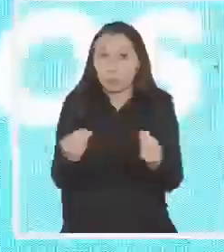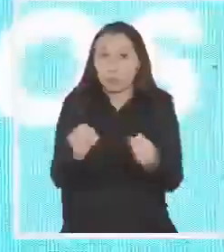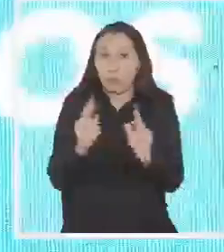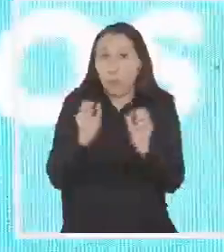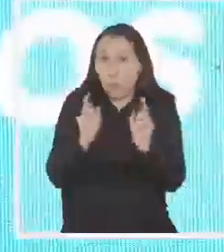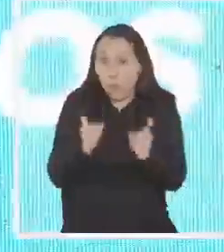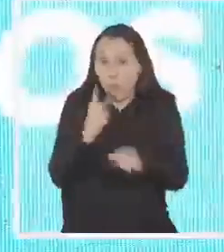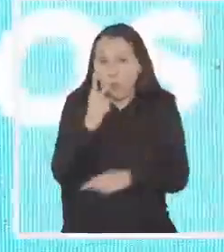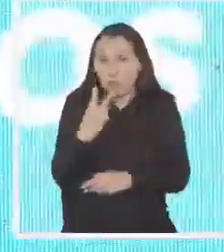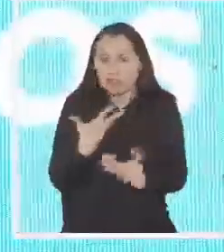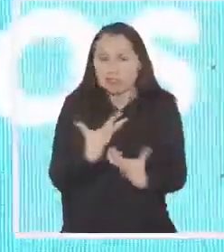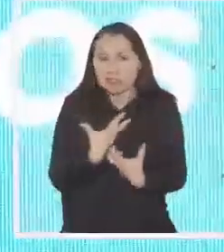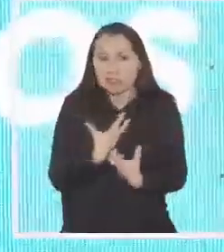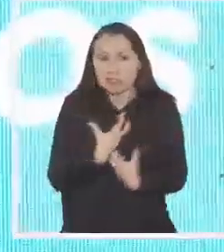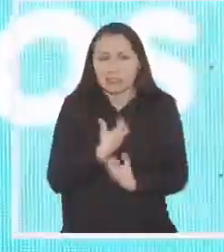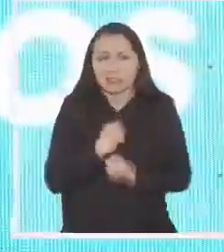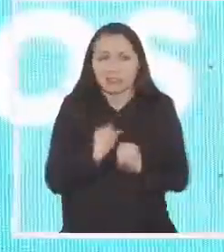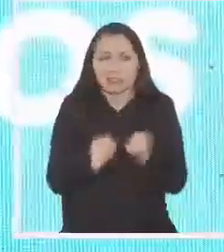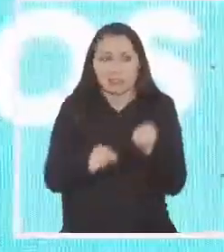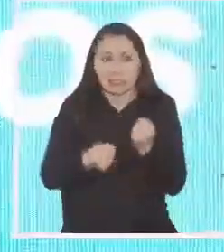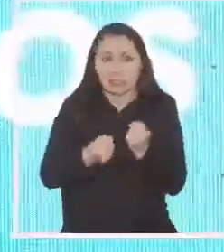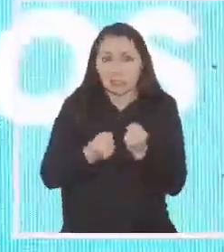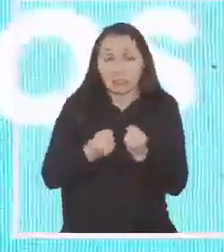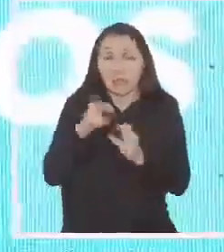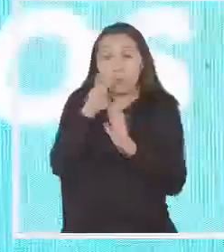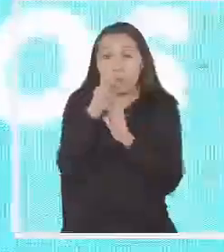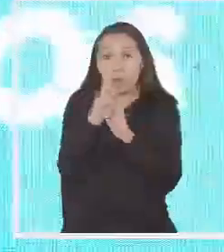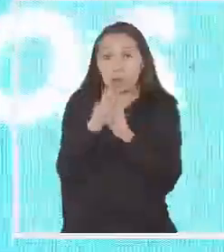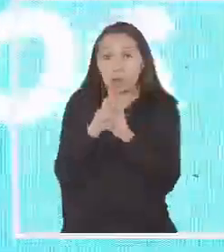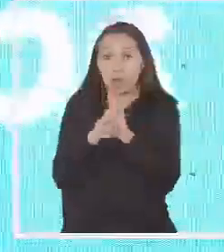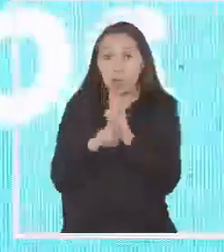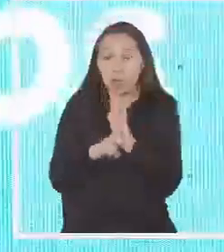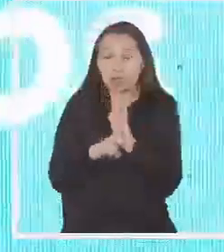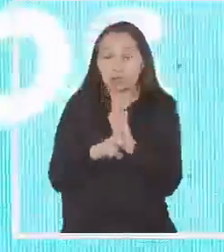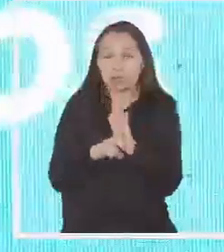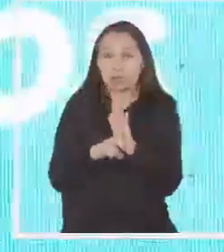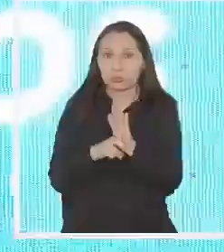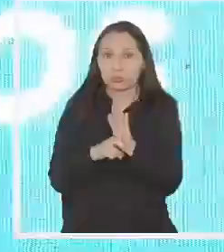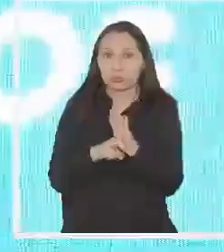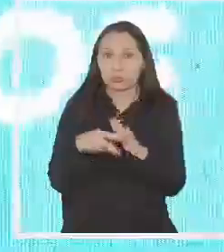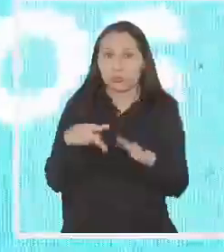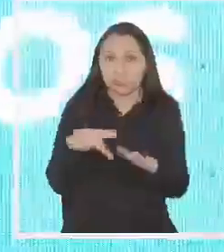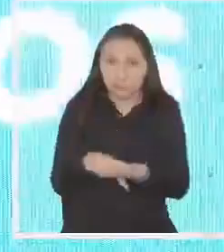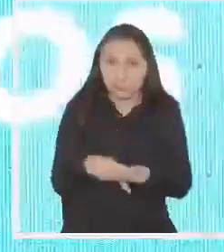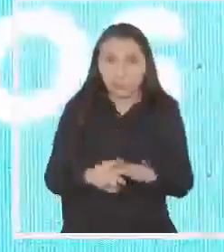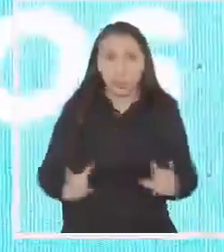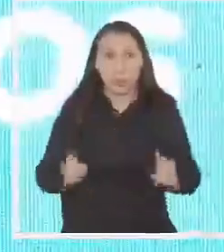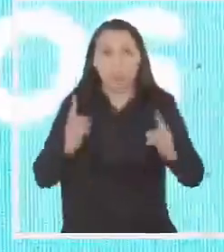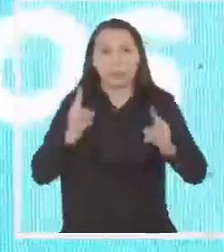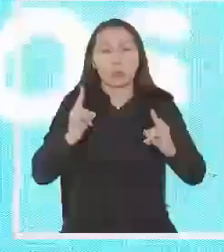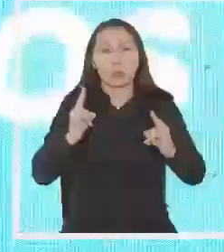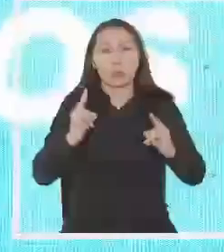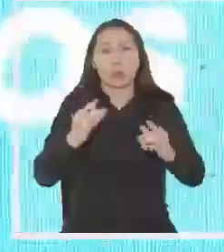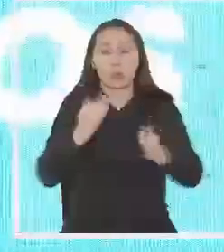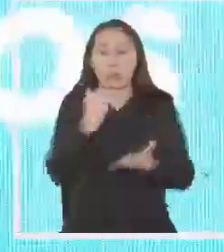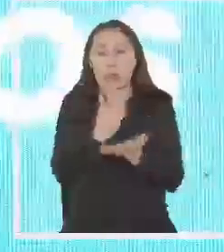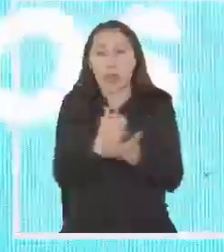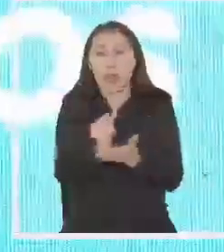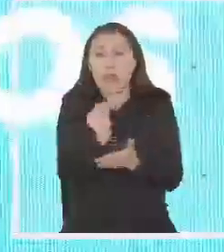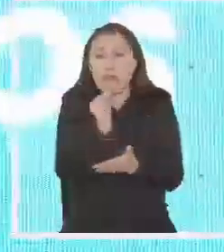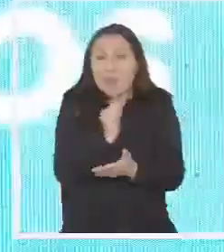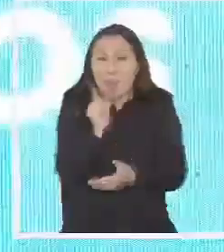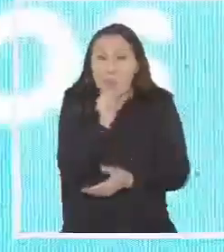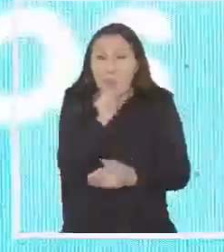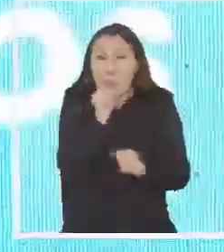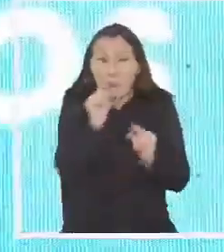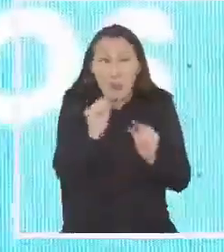haber visto, la frustración que genera un proyecto que queda a la mitad, a un cuarto o en la última